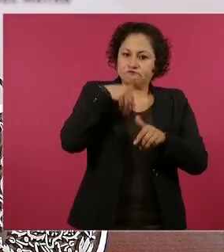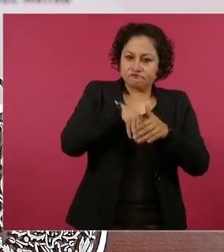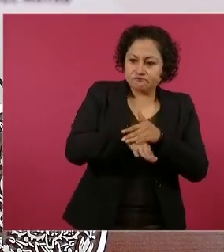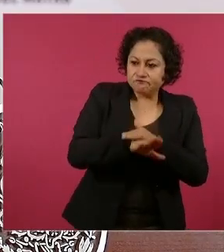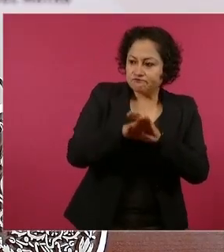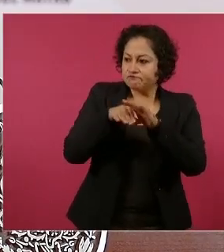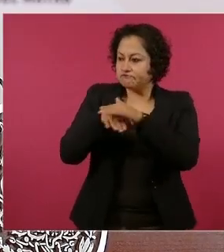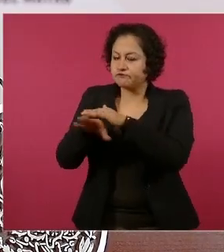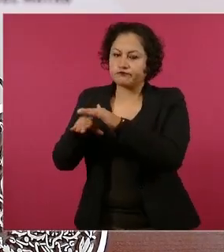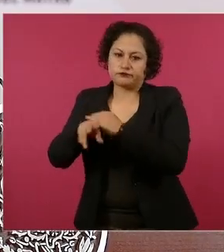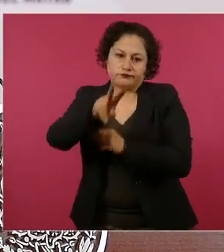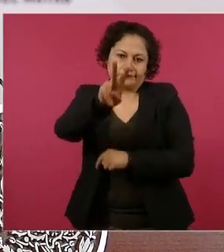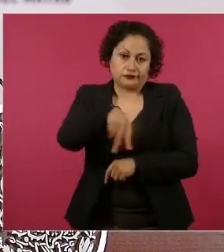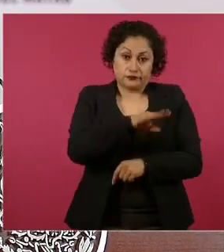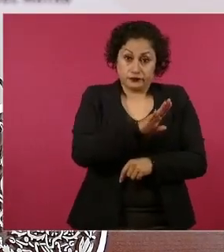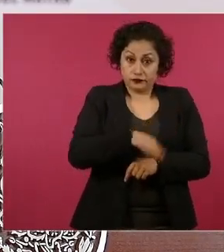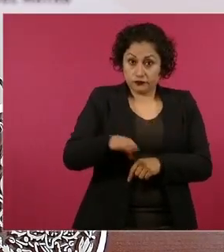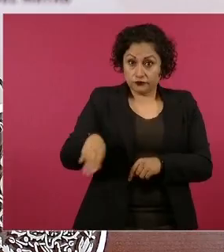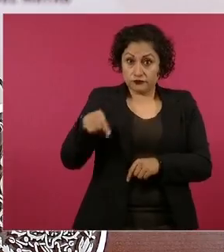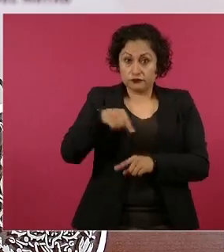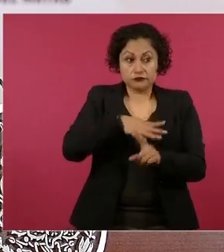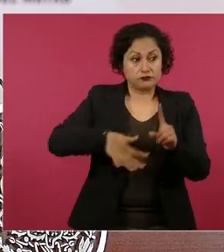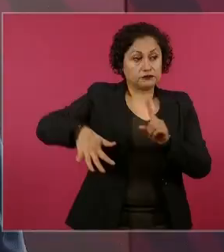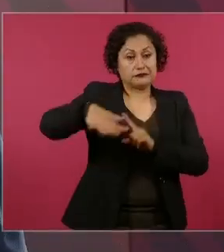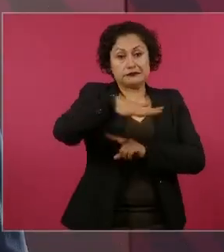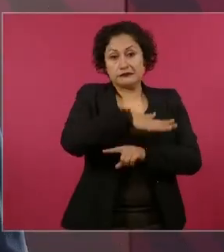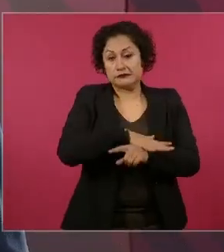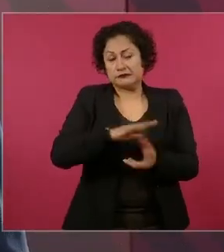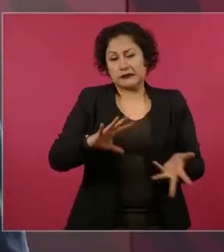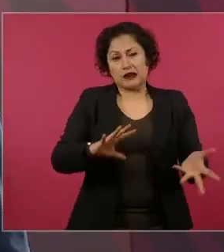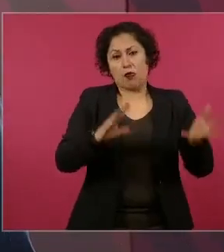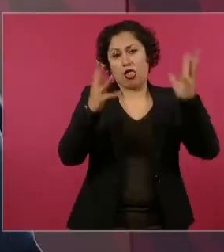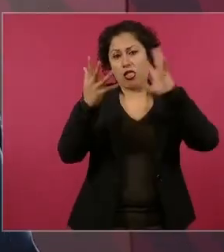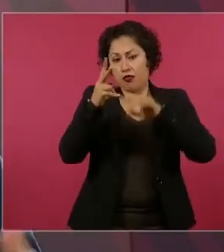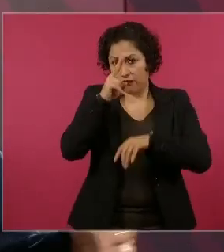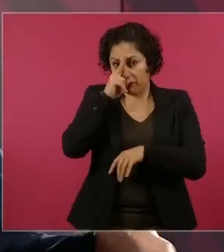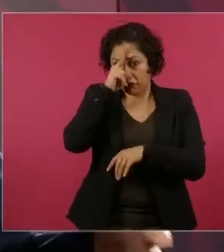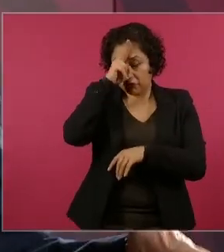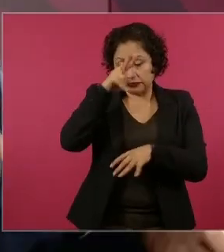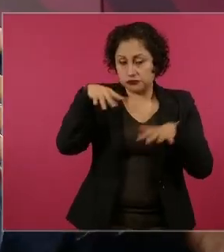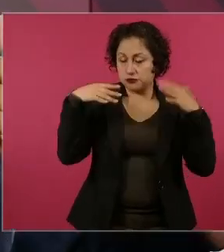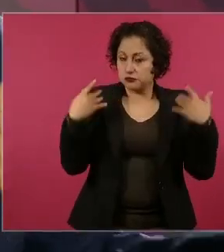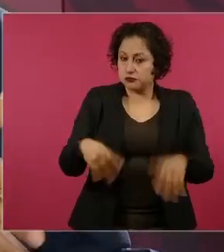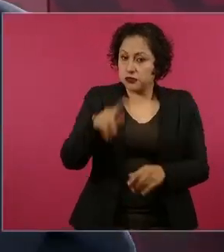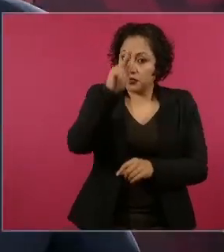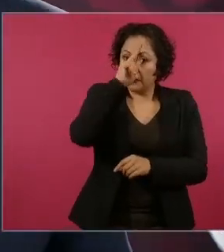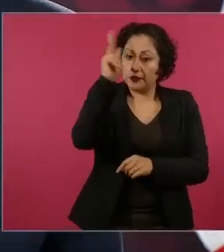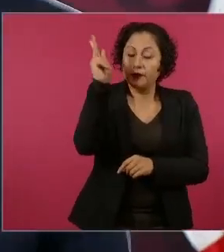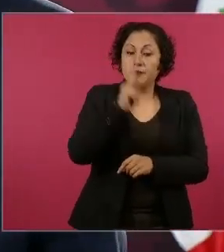la violencia pues se complica aún más el que vayan los